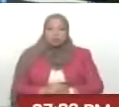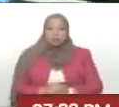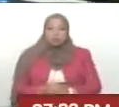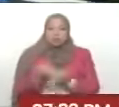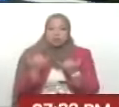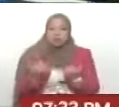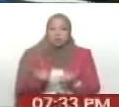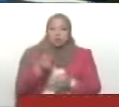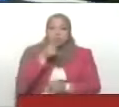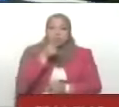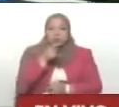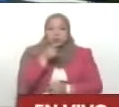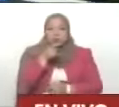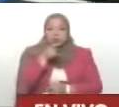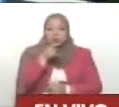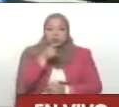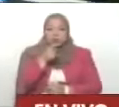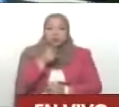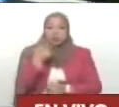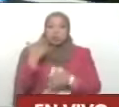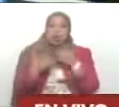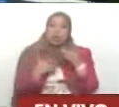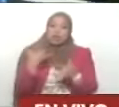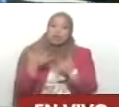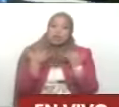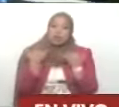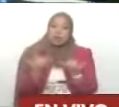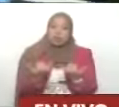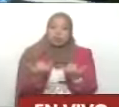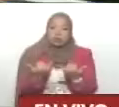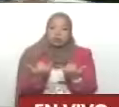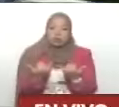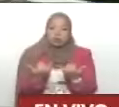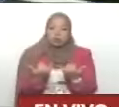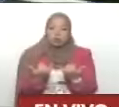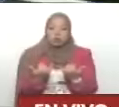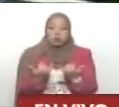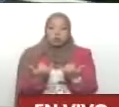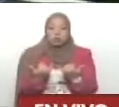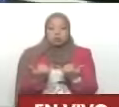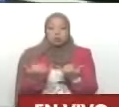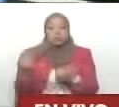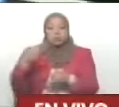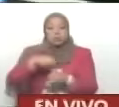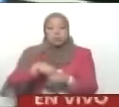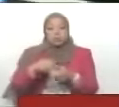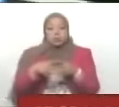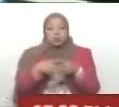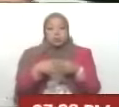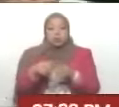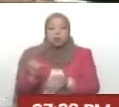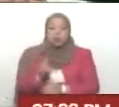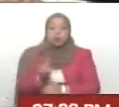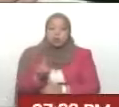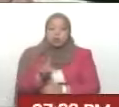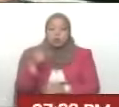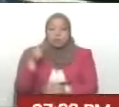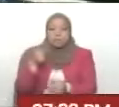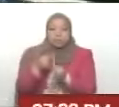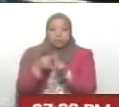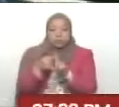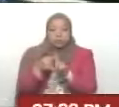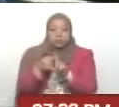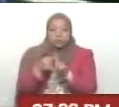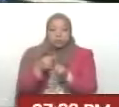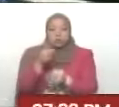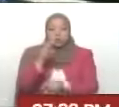Ahora, pregunto, ¿qué gestiones se están haciendo para hacer realidad el ingreso de Venezuela en los BRICS Plus,